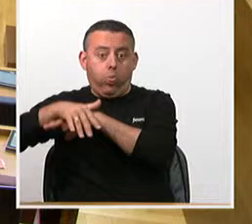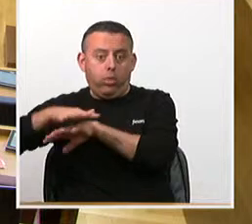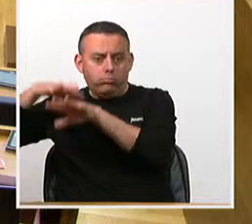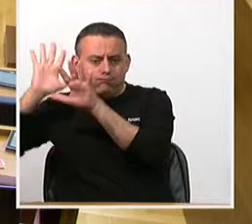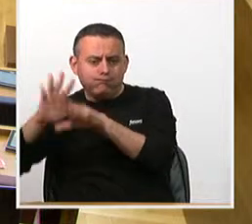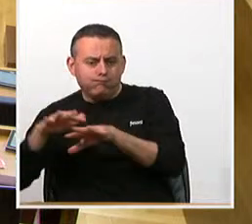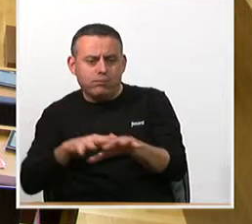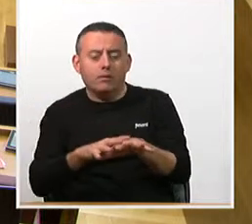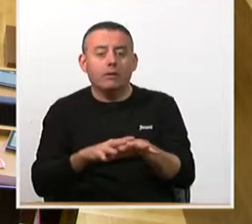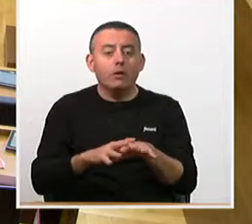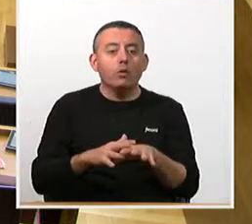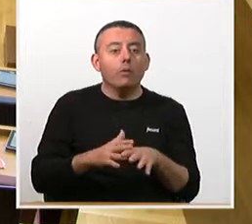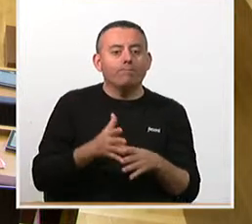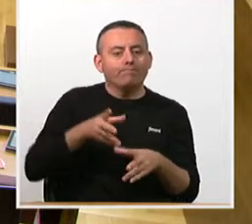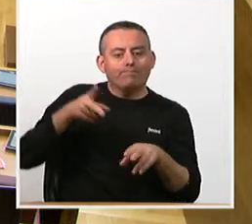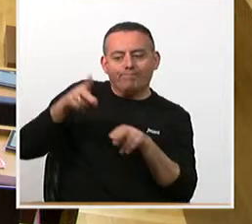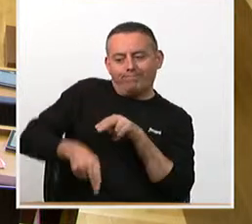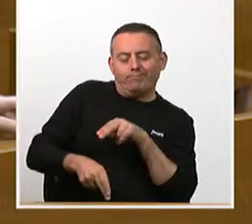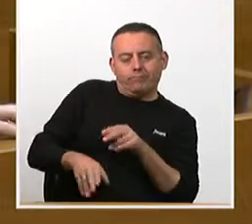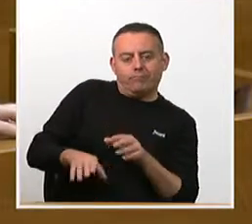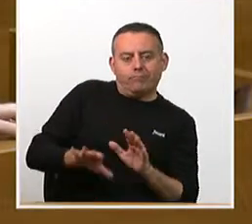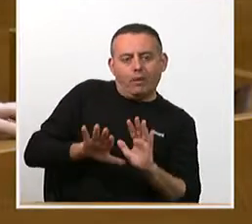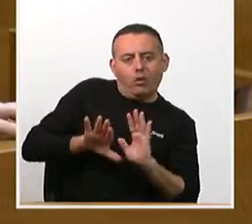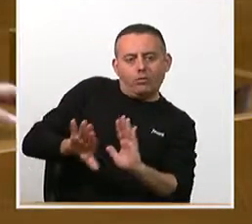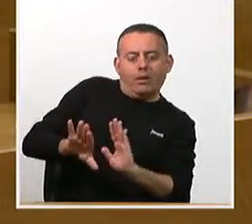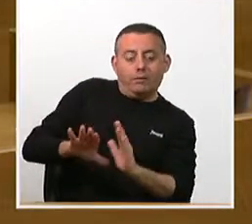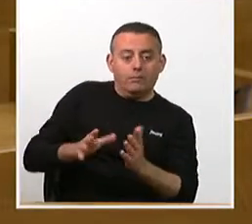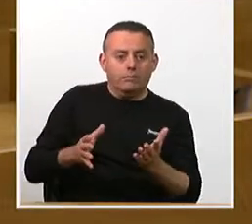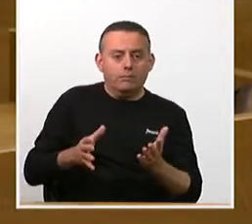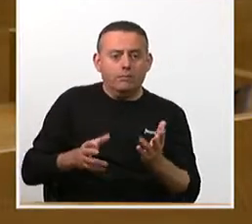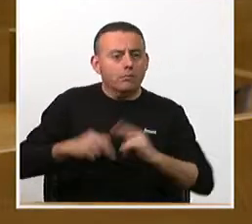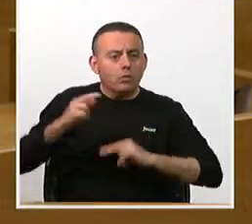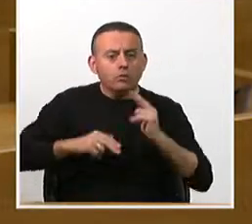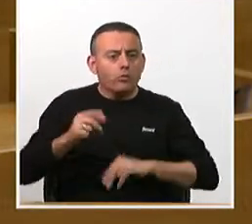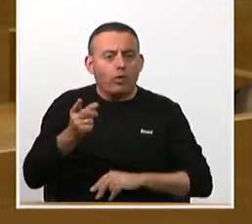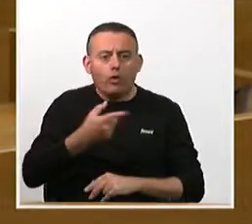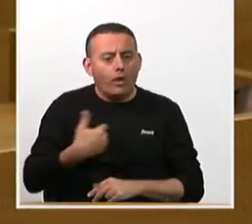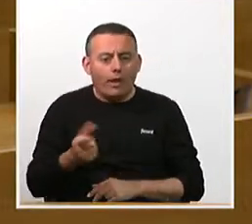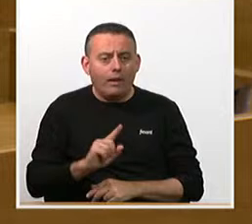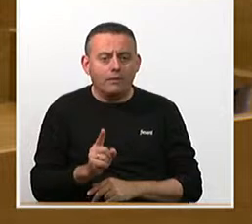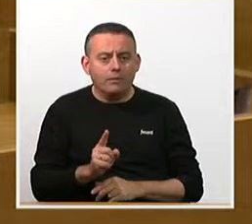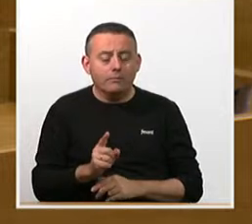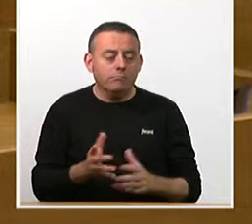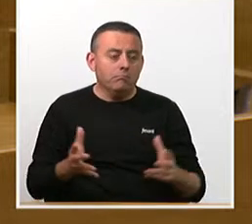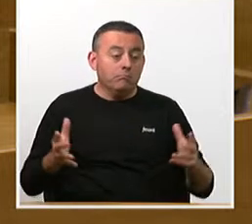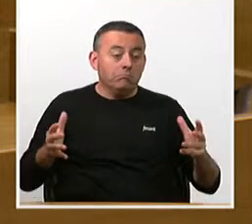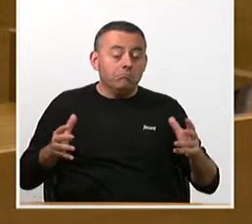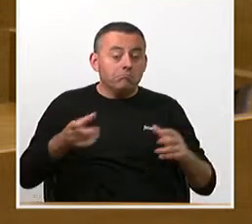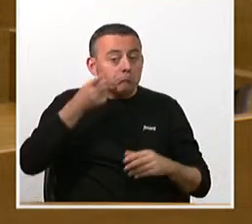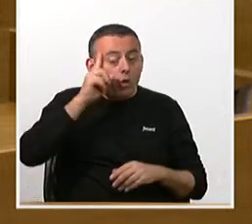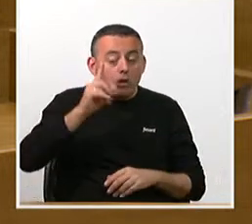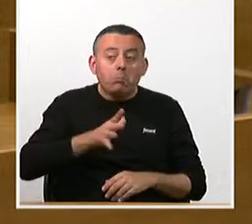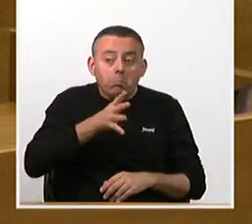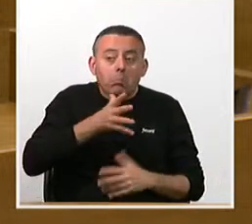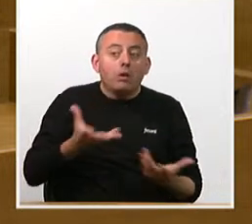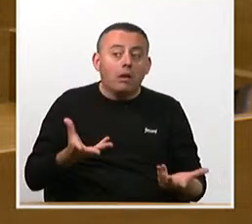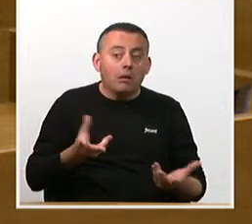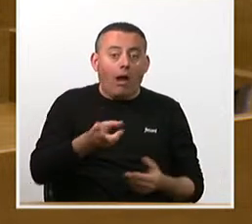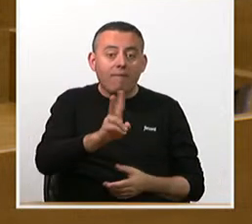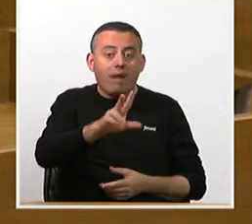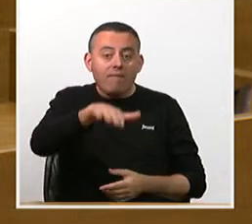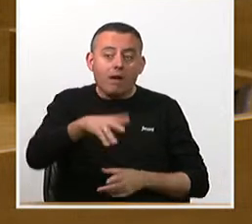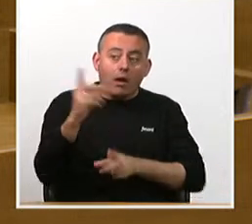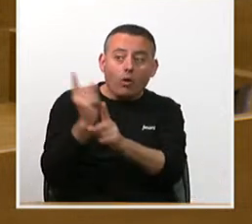a ustedes y bien me van a permitir que destaque el incremento en la dirección general del agua en los